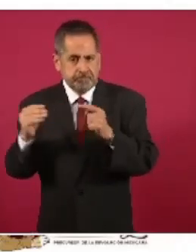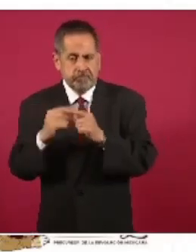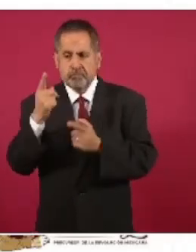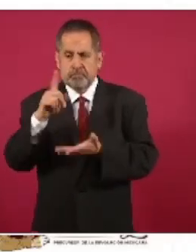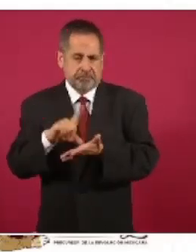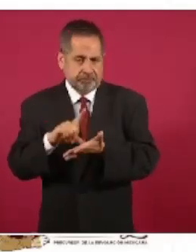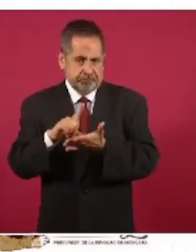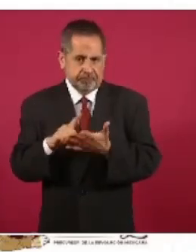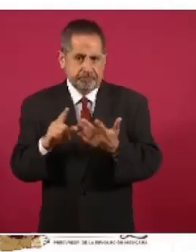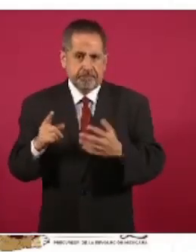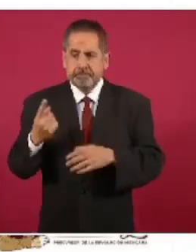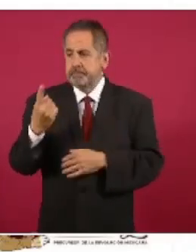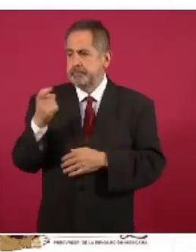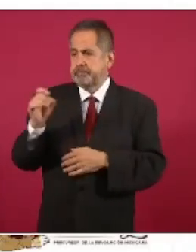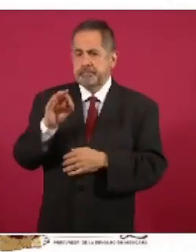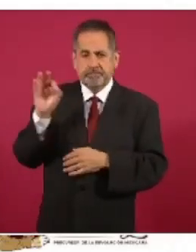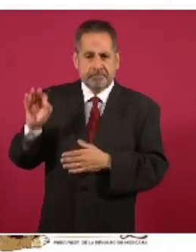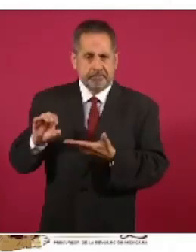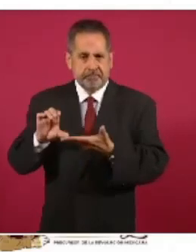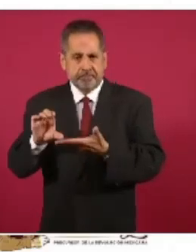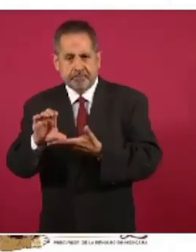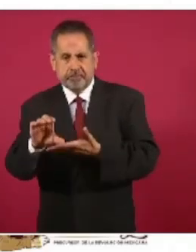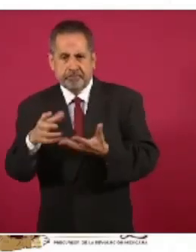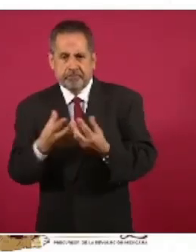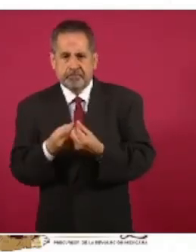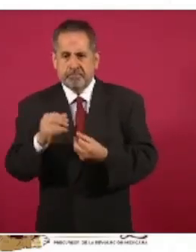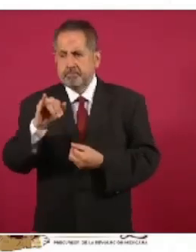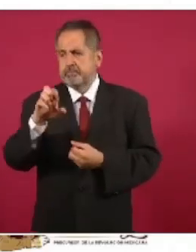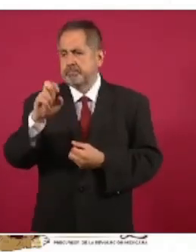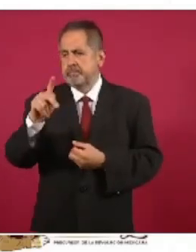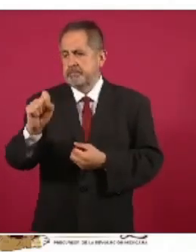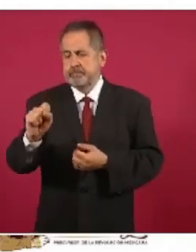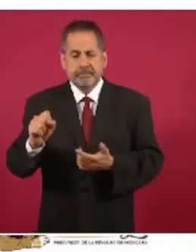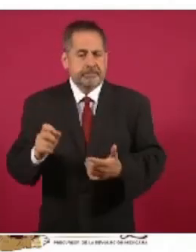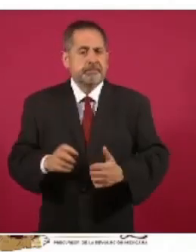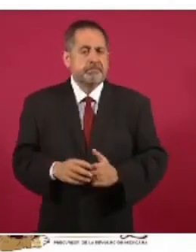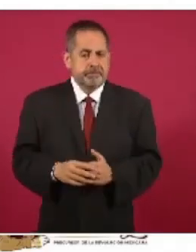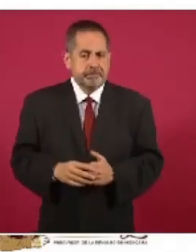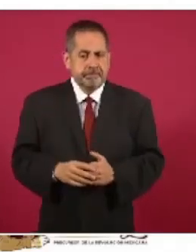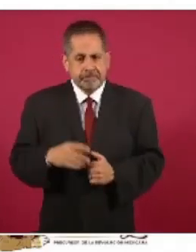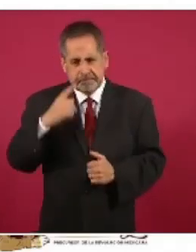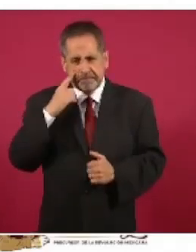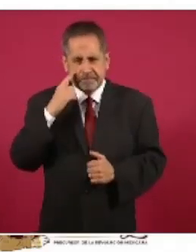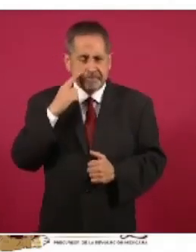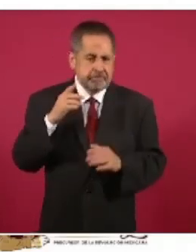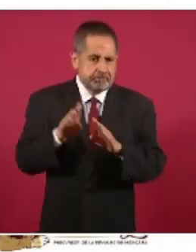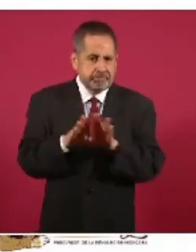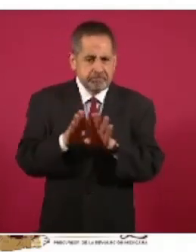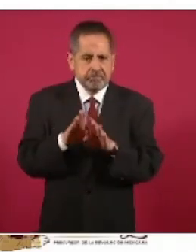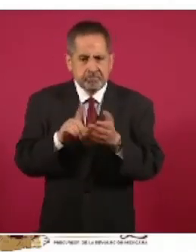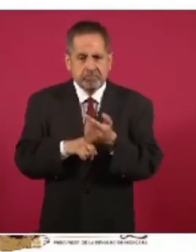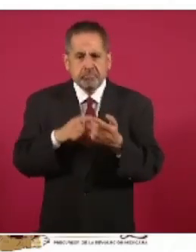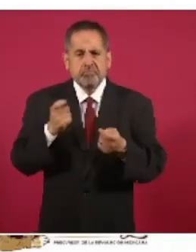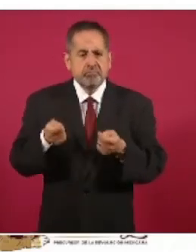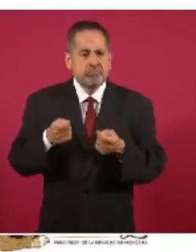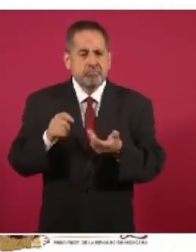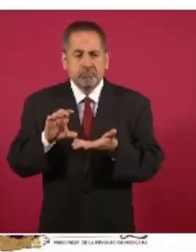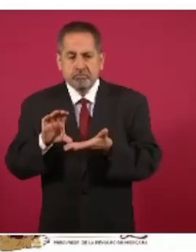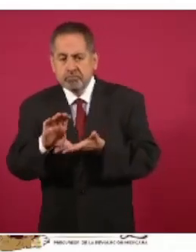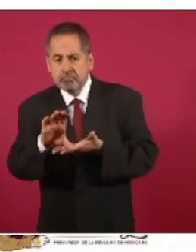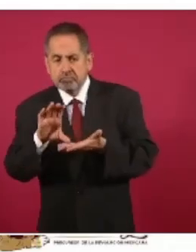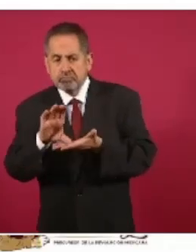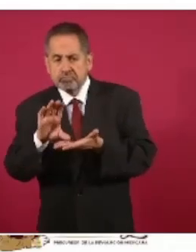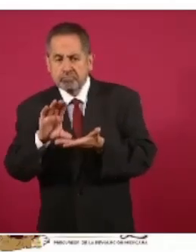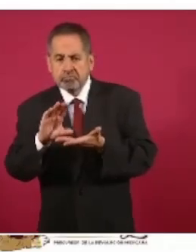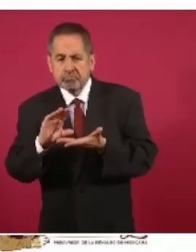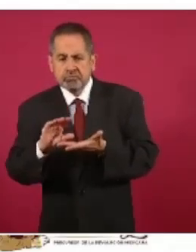litro, 100% de incentivo fiscal. Como han visto, se han venido reduciendo los incentivos